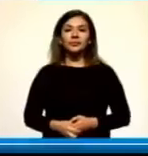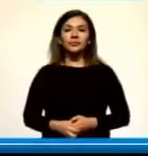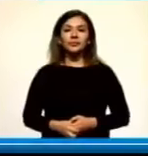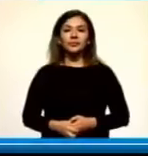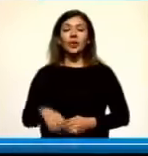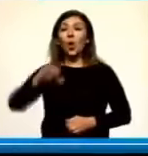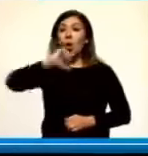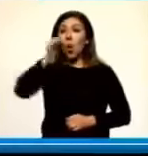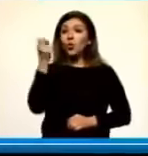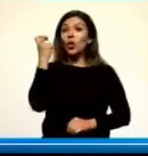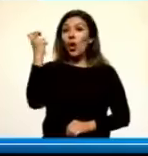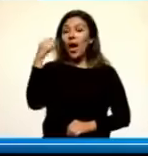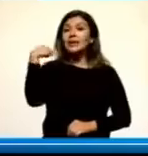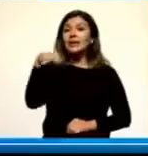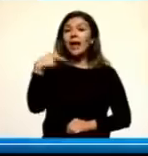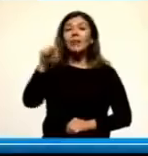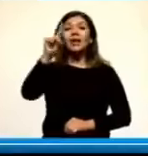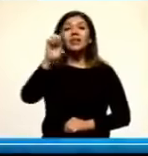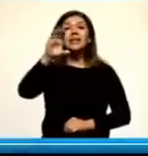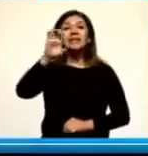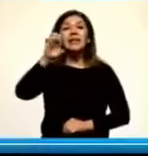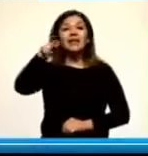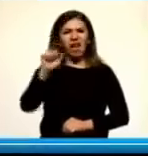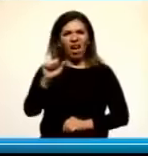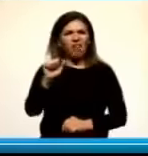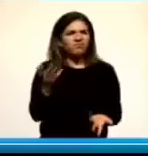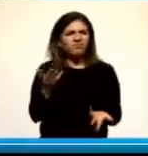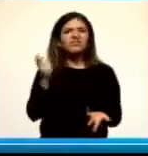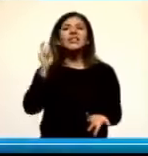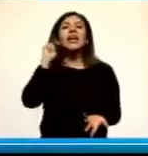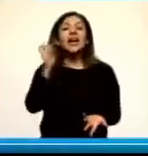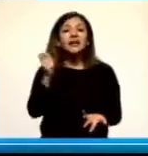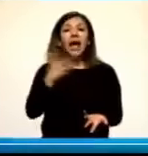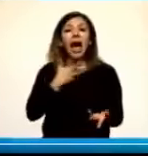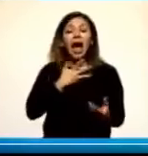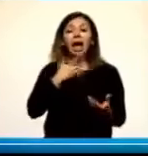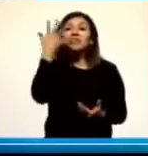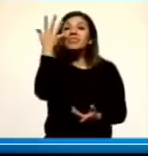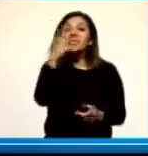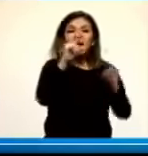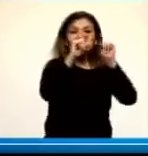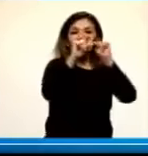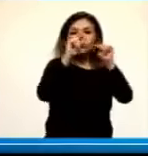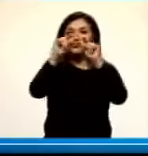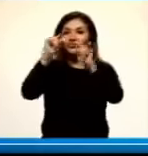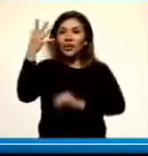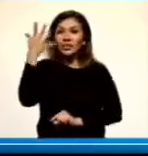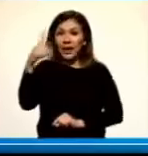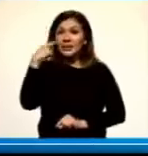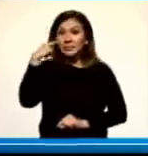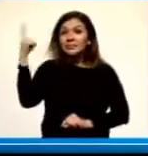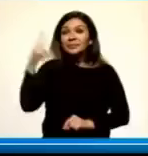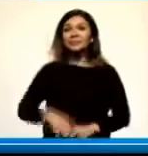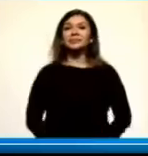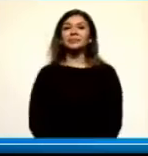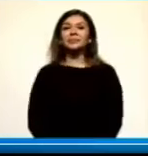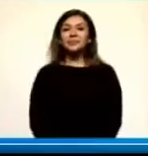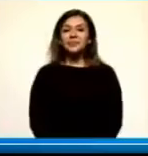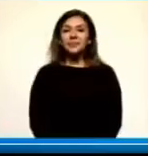Estas son decenas, es decir, que tienen 10 cubos.